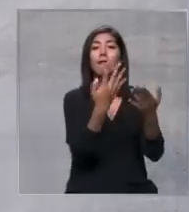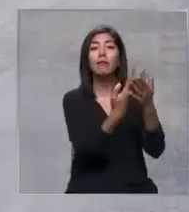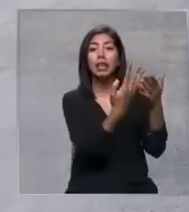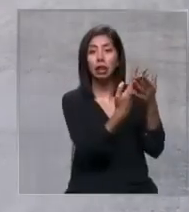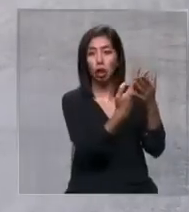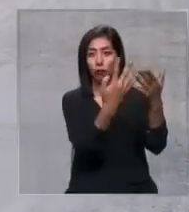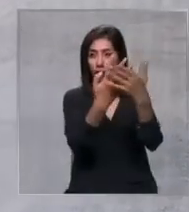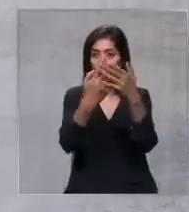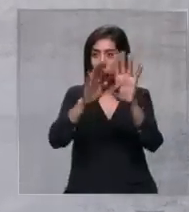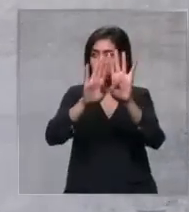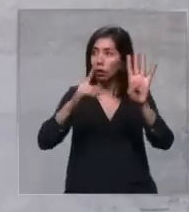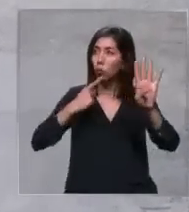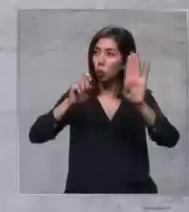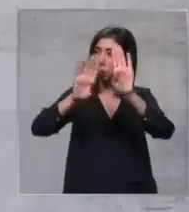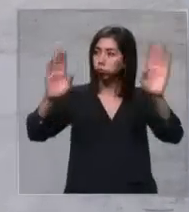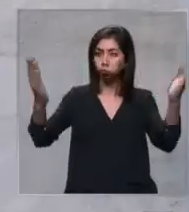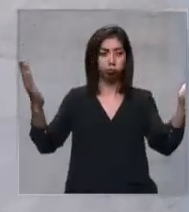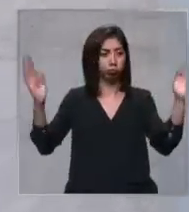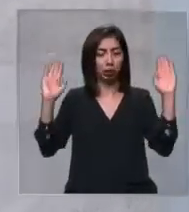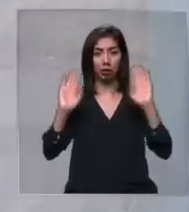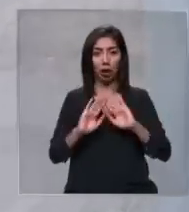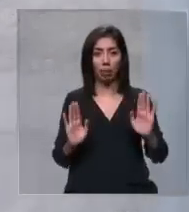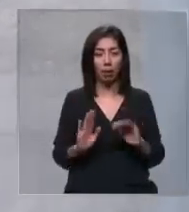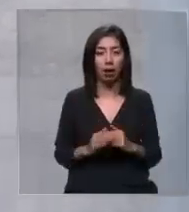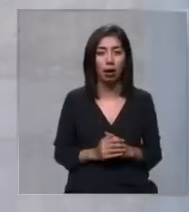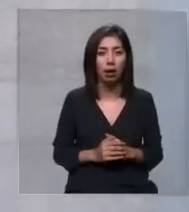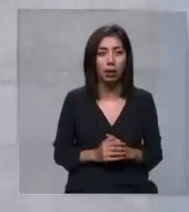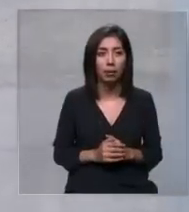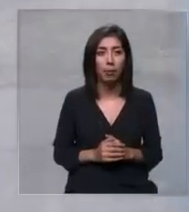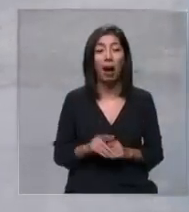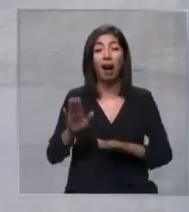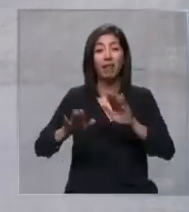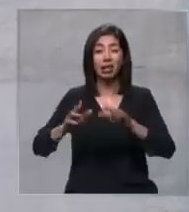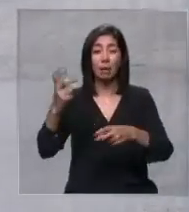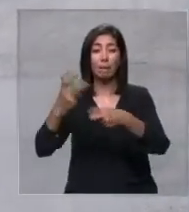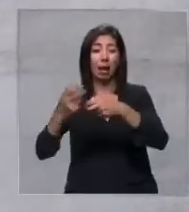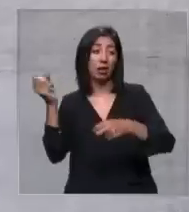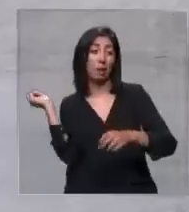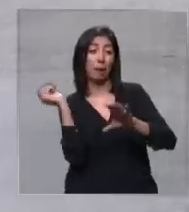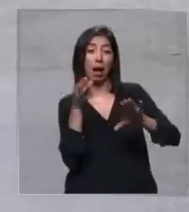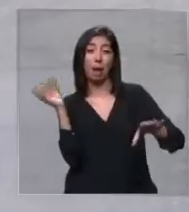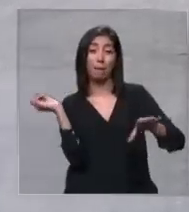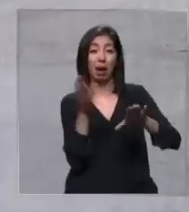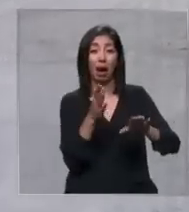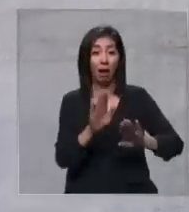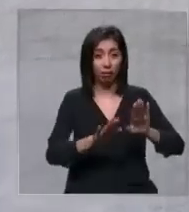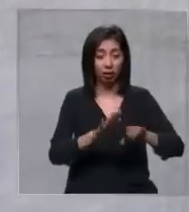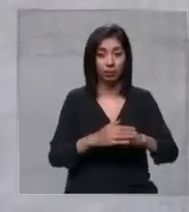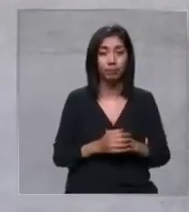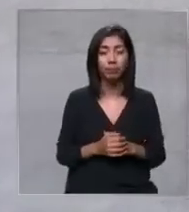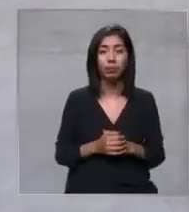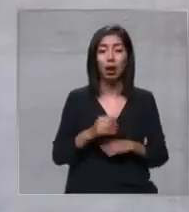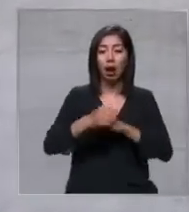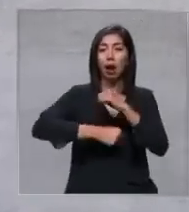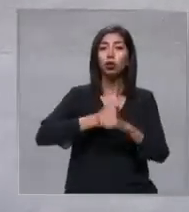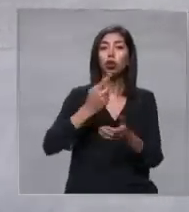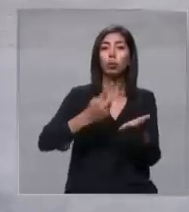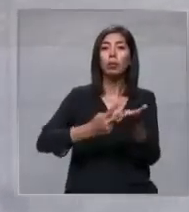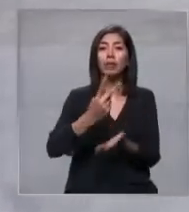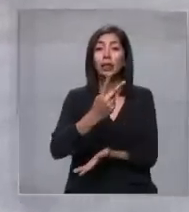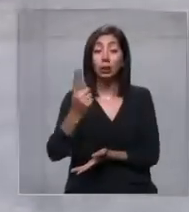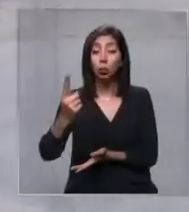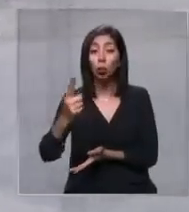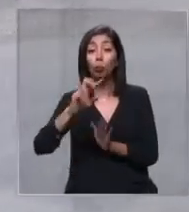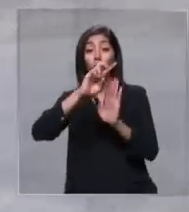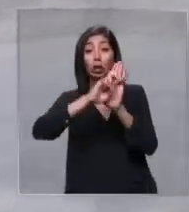prevenir las piedras que en más de alguna ocasión lanzaban a la gente hacia nuestro personal. El año 2021 se presentó un